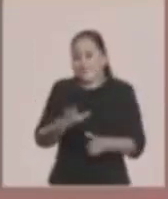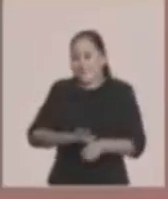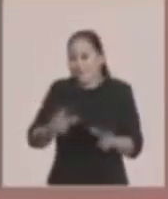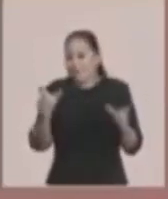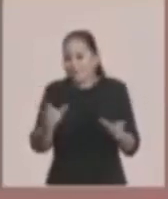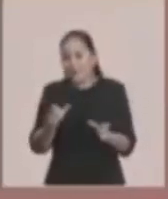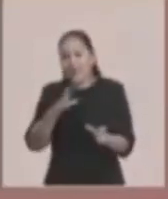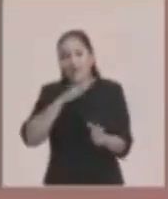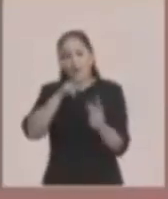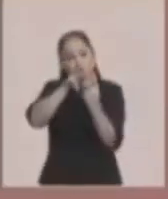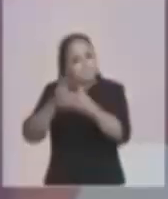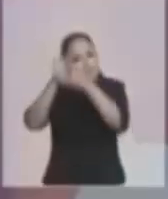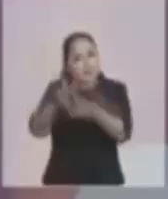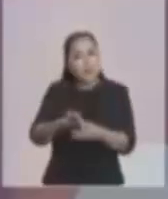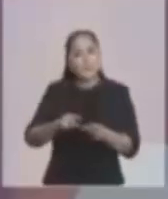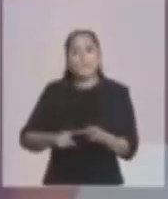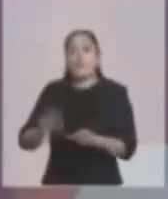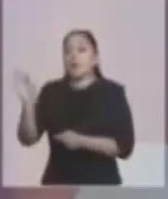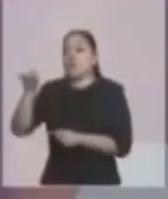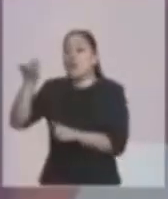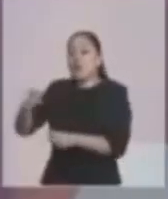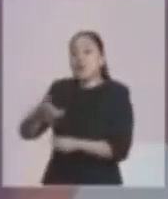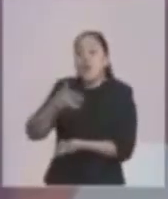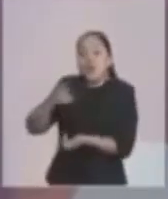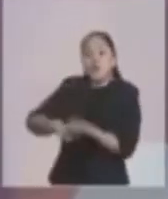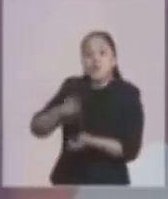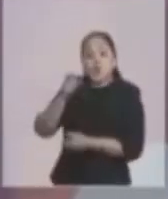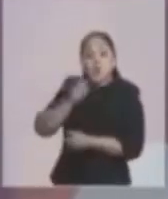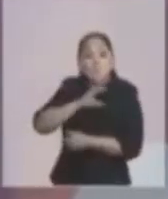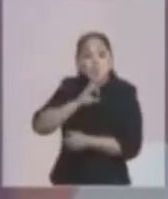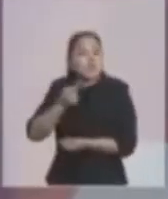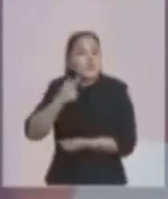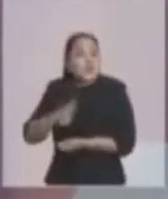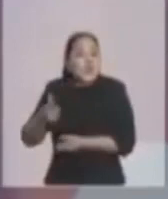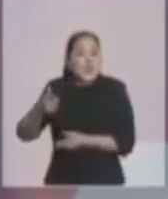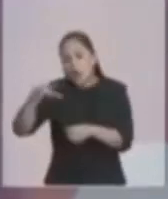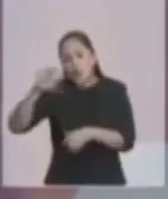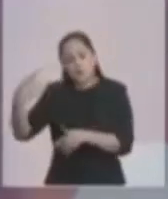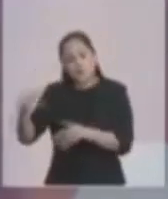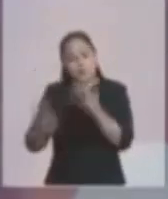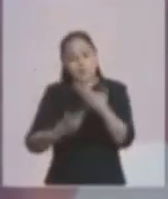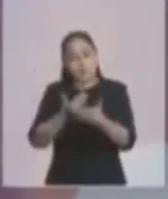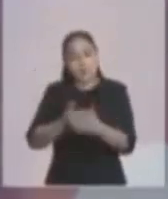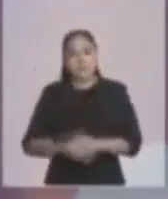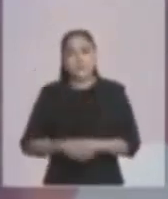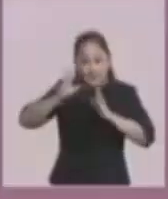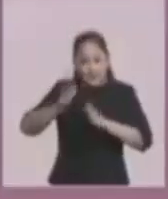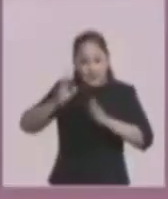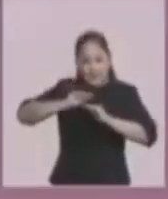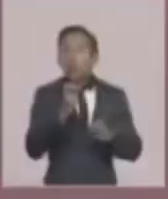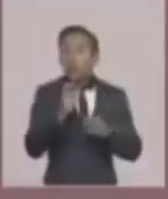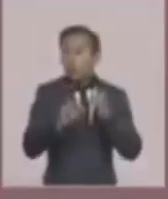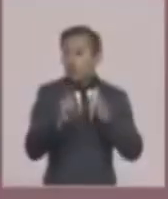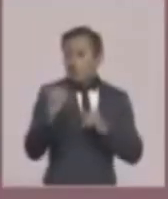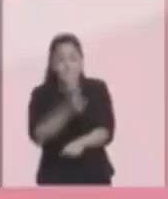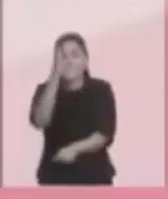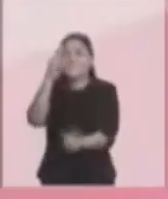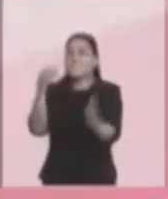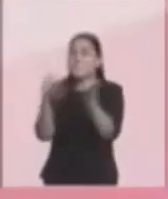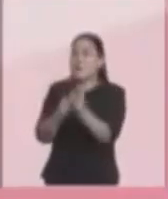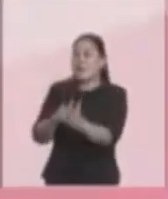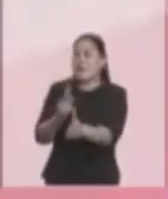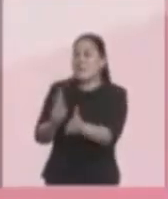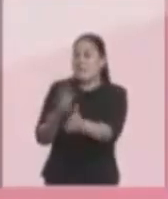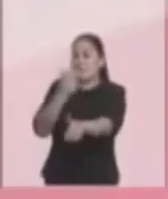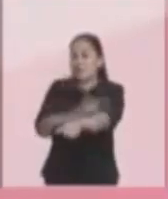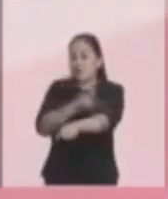La primera y la segunda. Y ya está, hombre. Y ya está. ¿Quiere usar su bate, candidato? Sí. Ahí. Muy